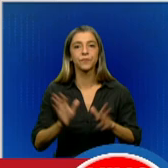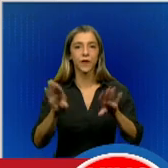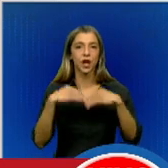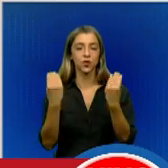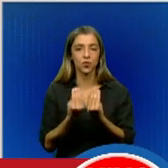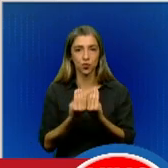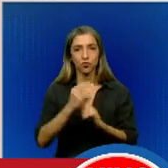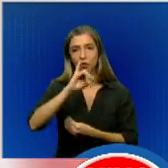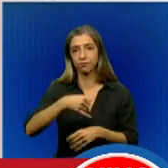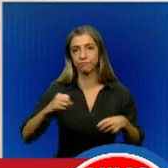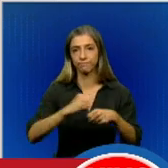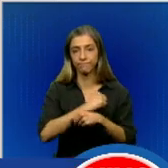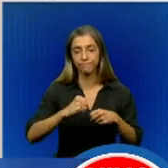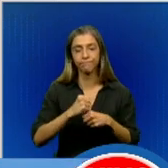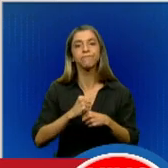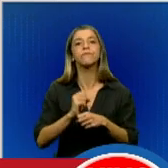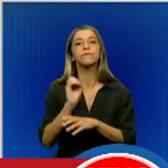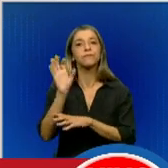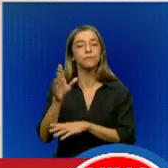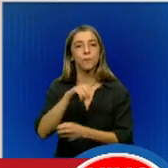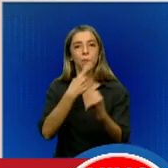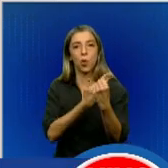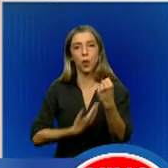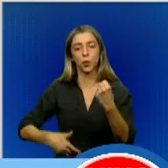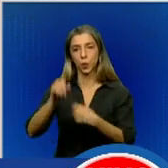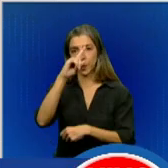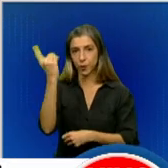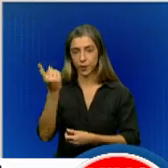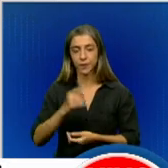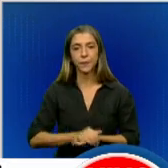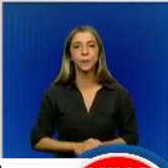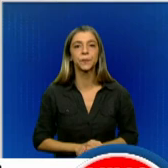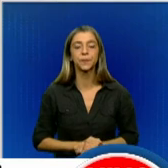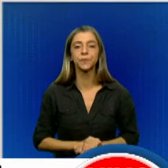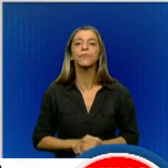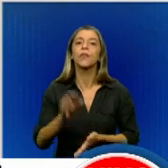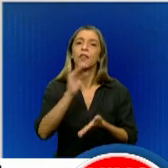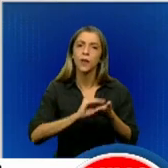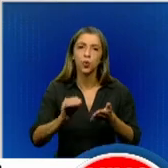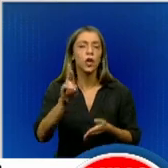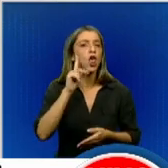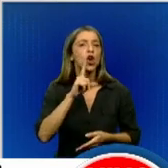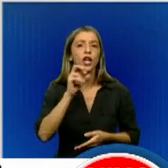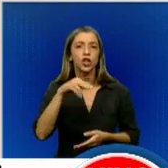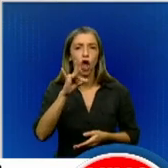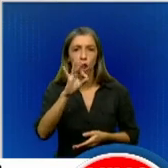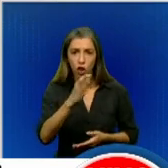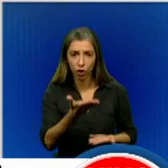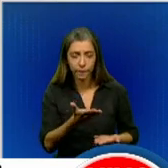afirmativo se comunicará el poder ejecutivo nacional diputado ritondo en uso de la palabra